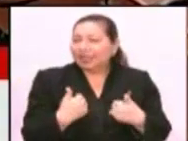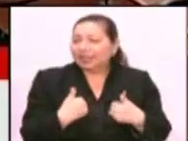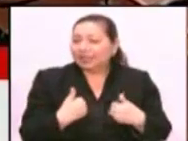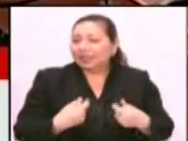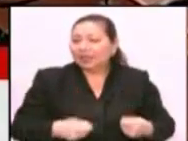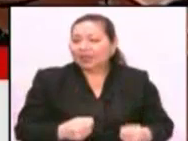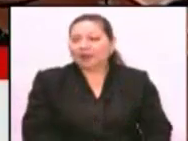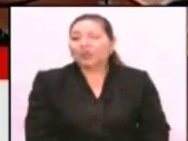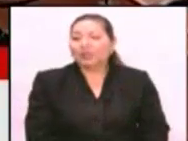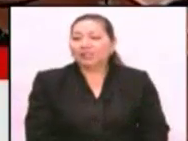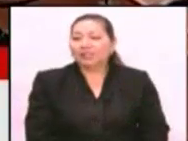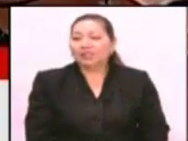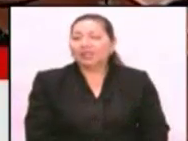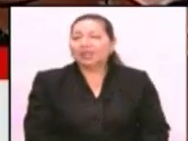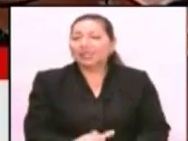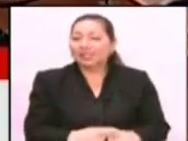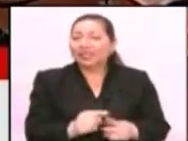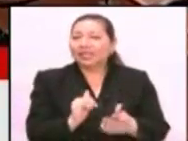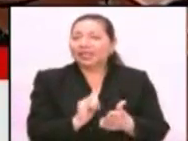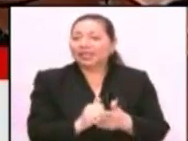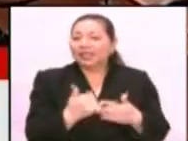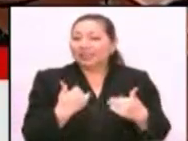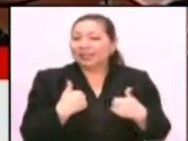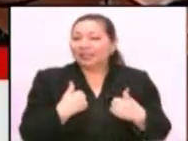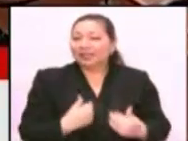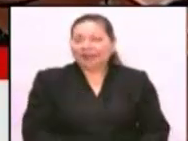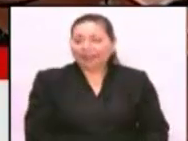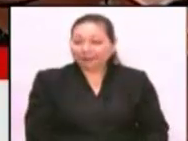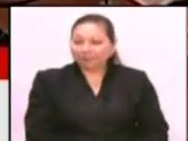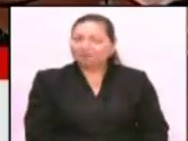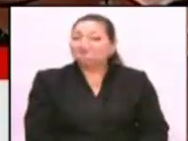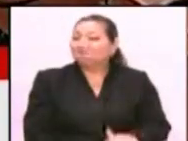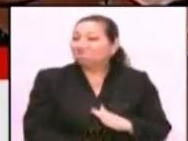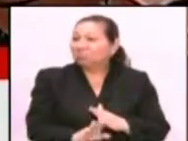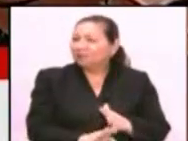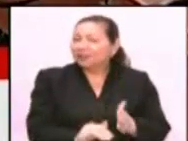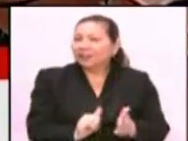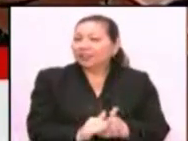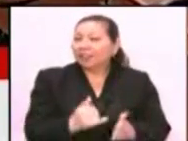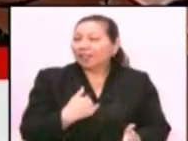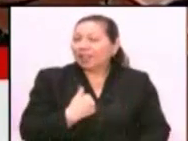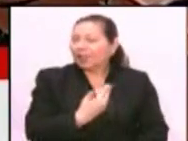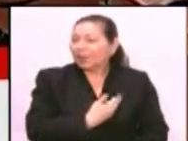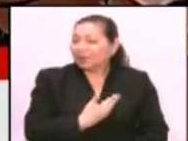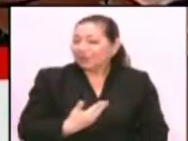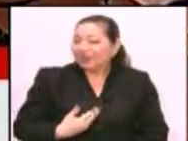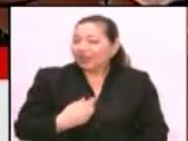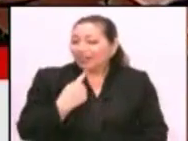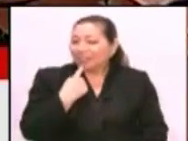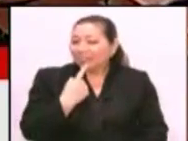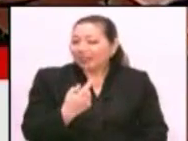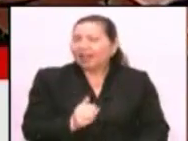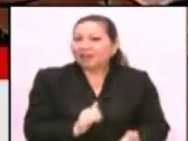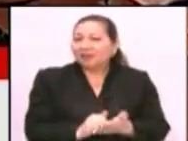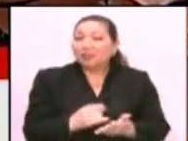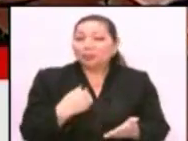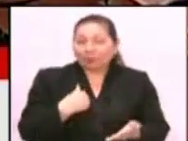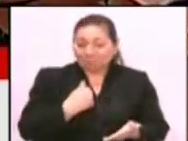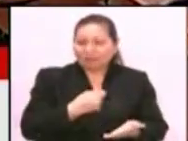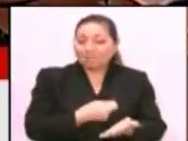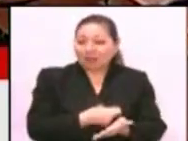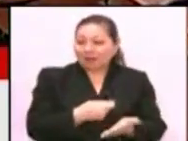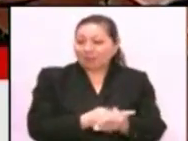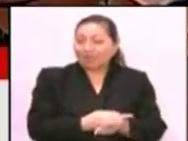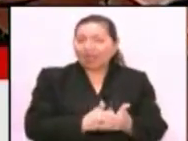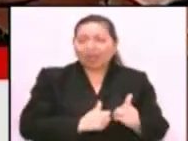un gasto de alimenticio, etcétera, ¿cierto? Entonces, básicamente lo que el gobierno dijo fue, voy a pagar...